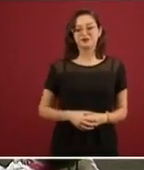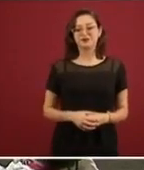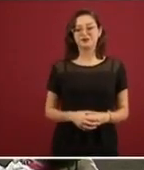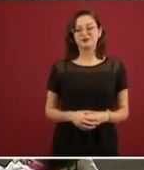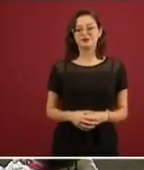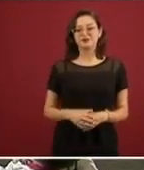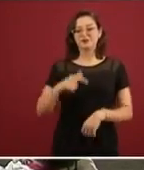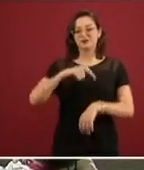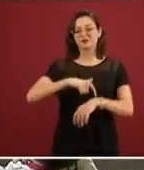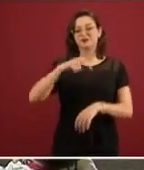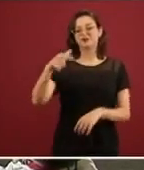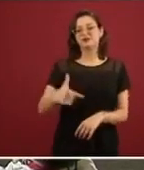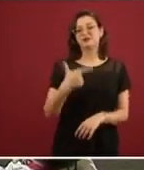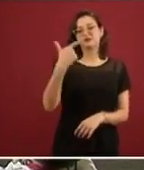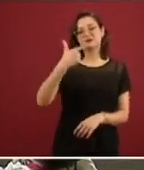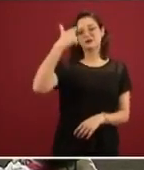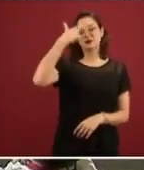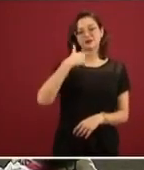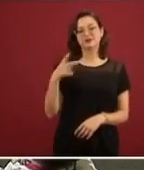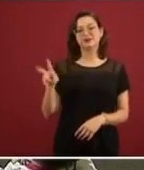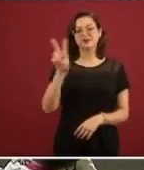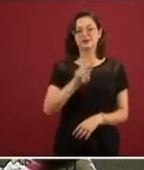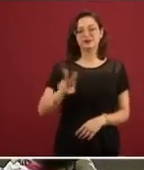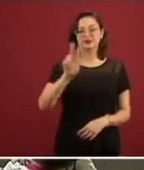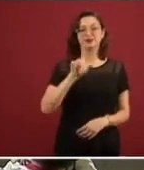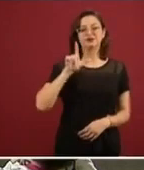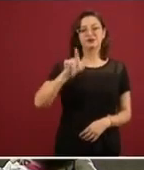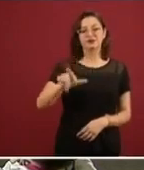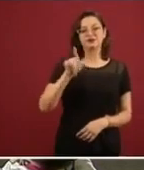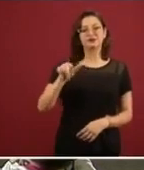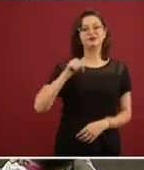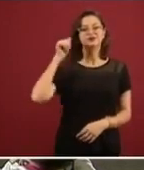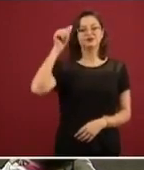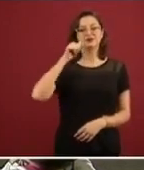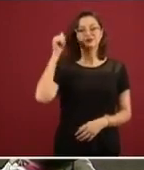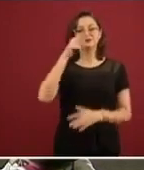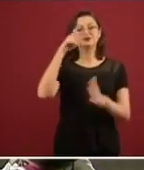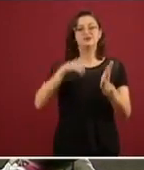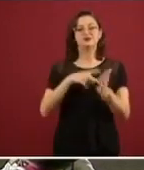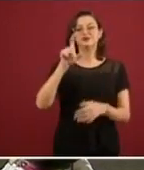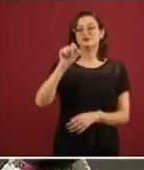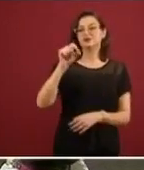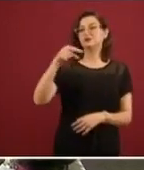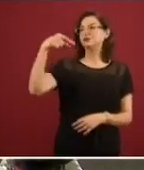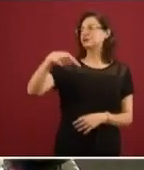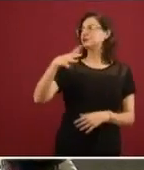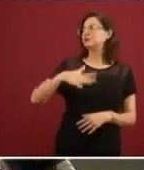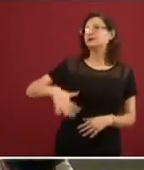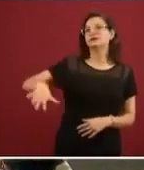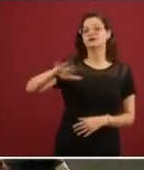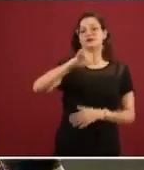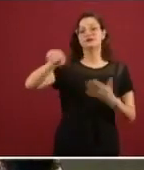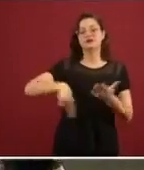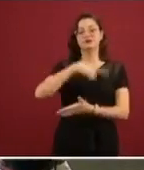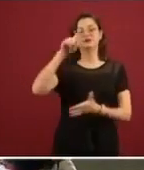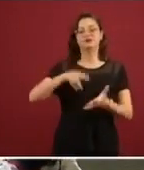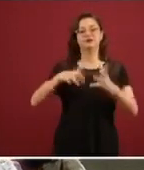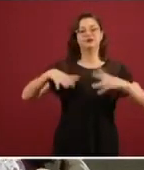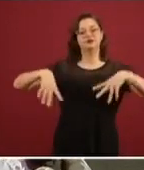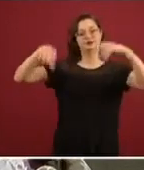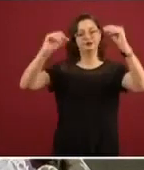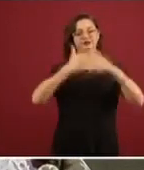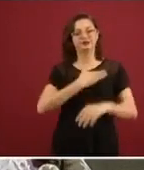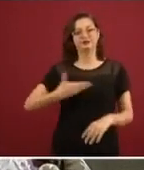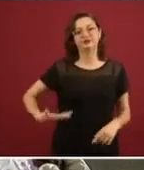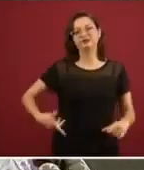Son las 19 horas del viernes 17 de abril de 2020. Estamos en el Palacio Nacional de México